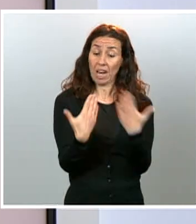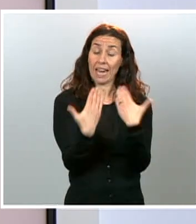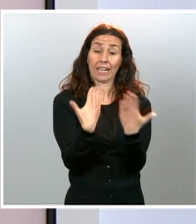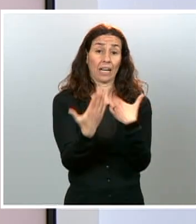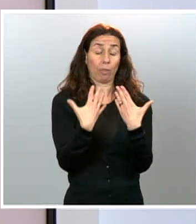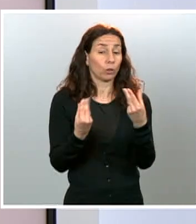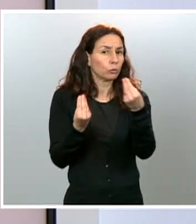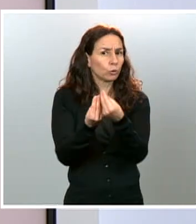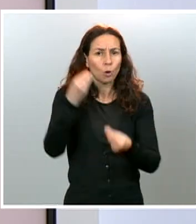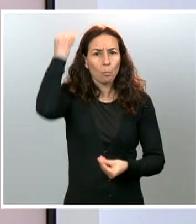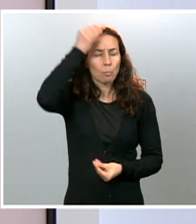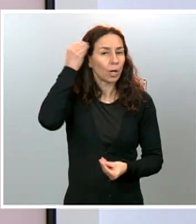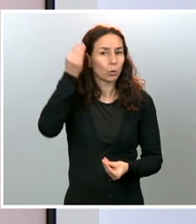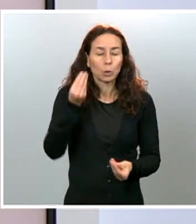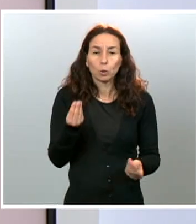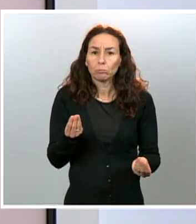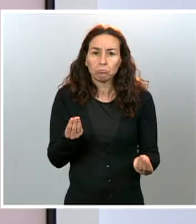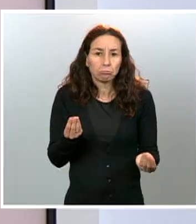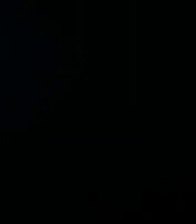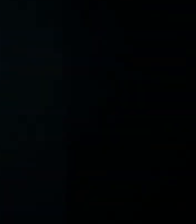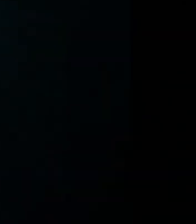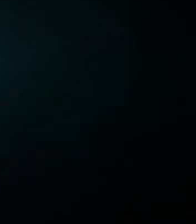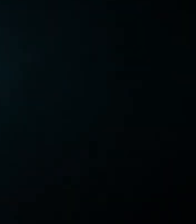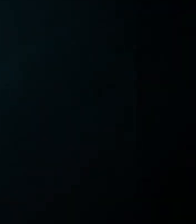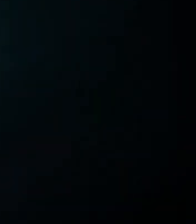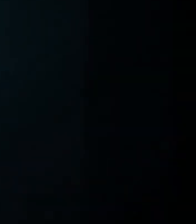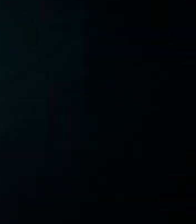son absolutamente perfectas